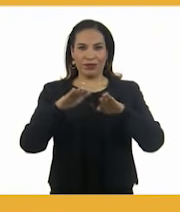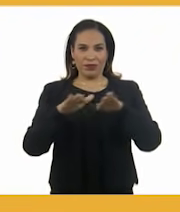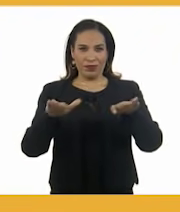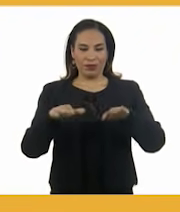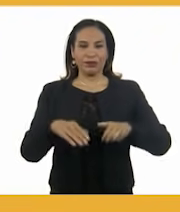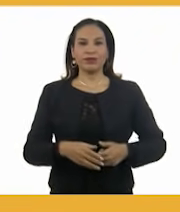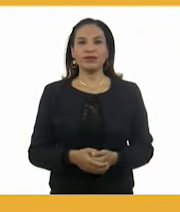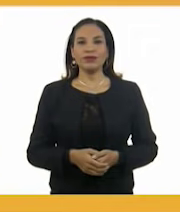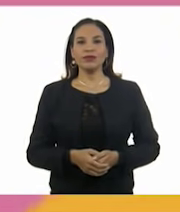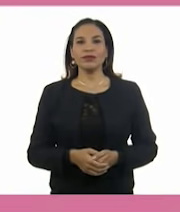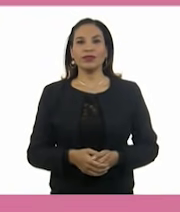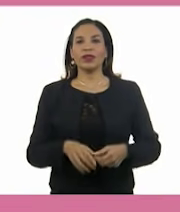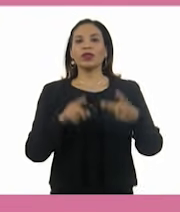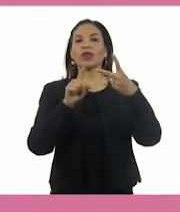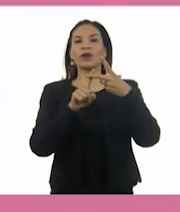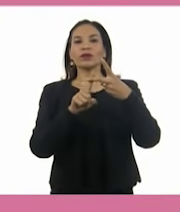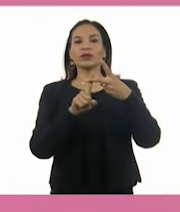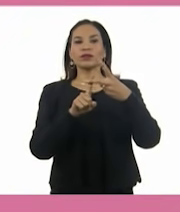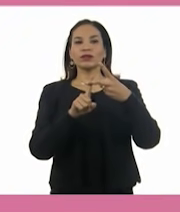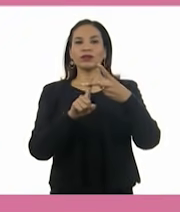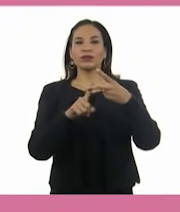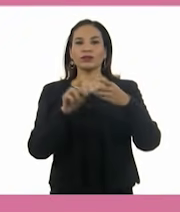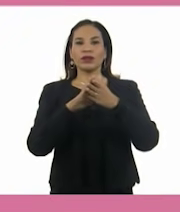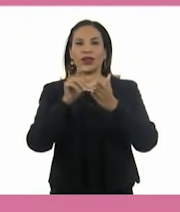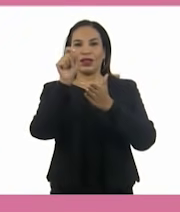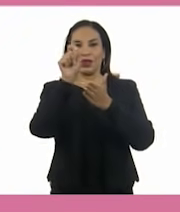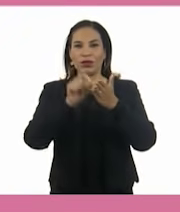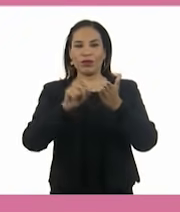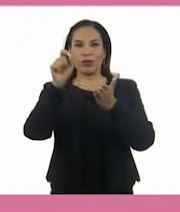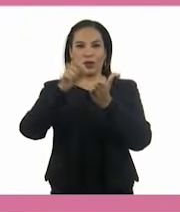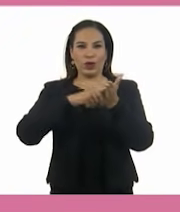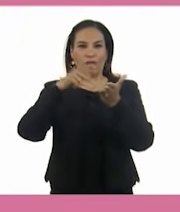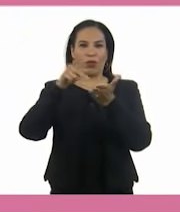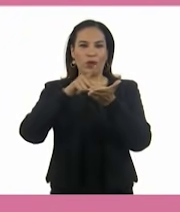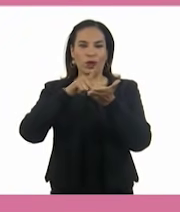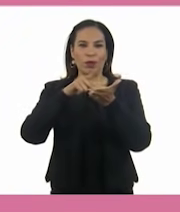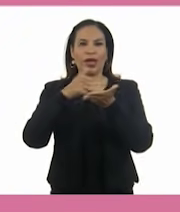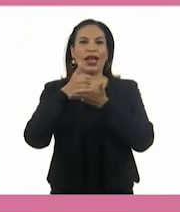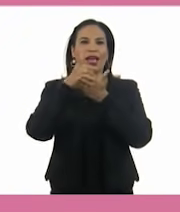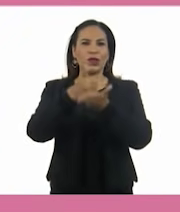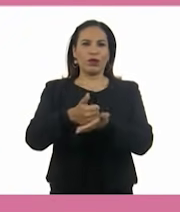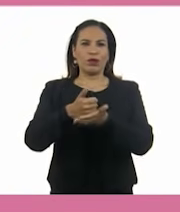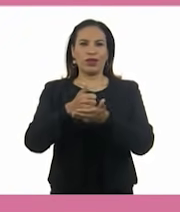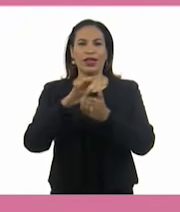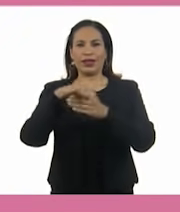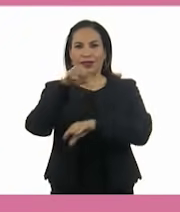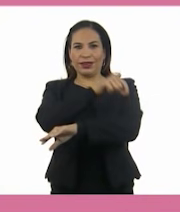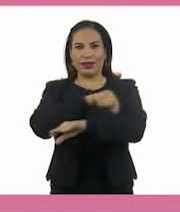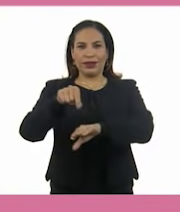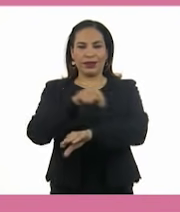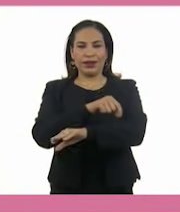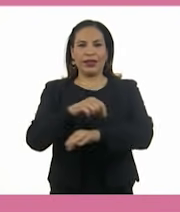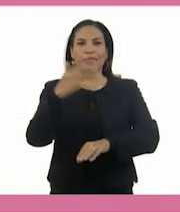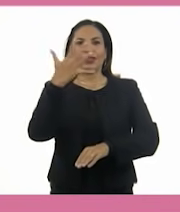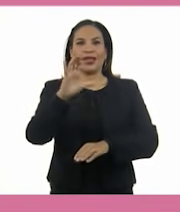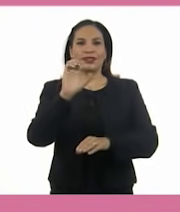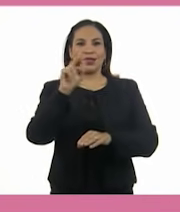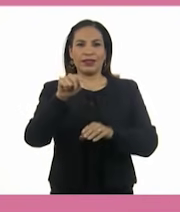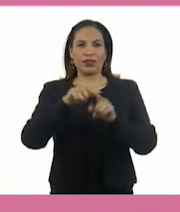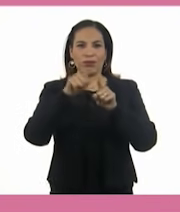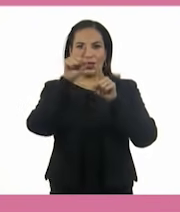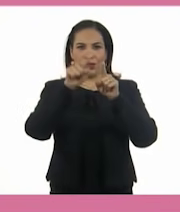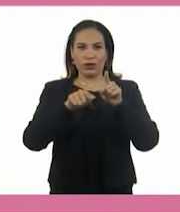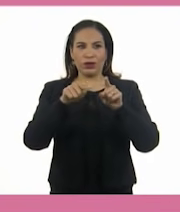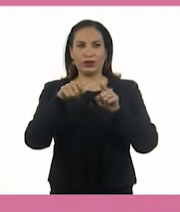lo ancho 2. Marca con el plumón o la pluma y con ayuda de la regla, 10 centímetros de